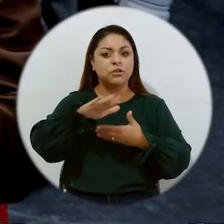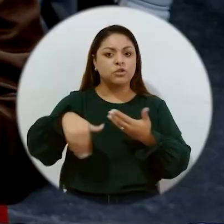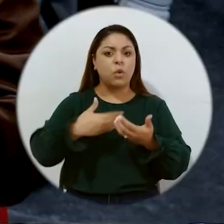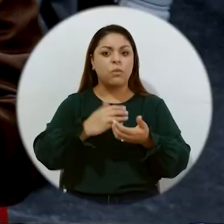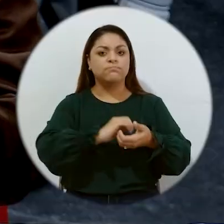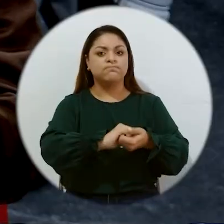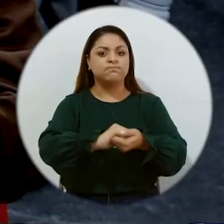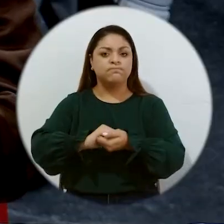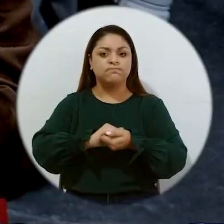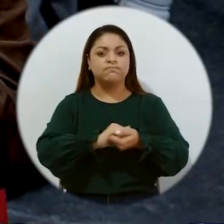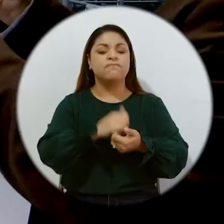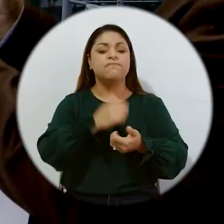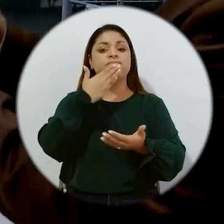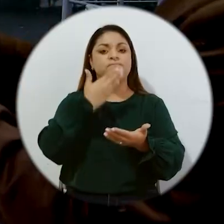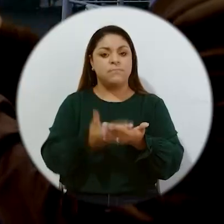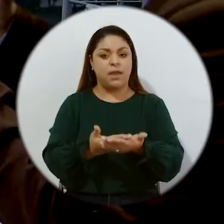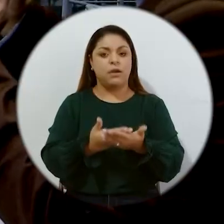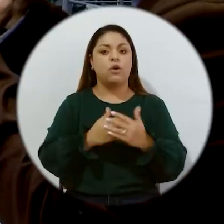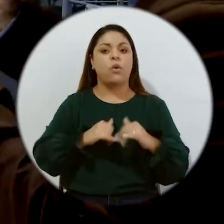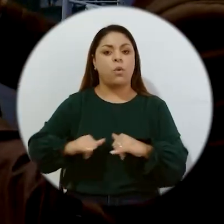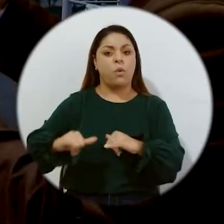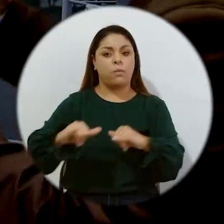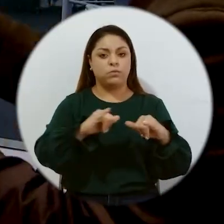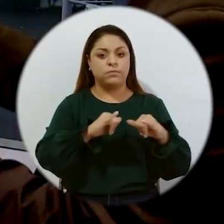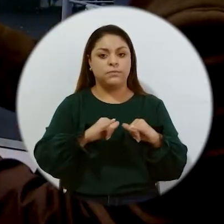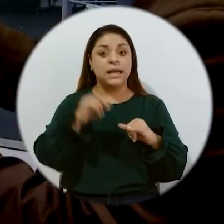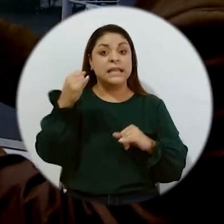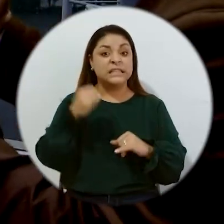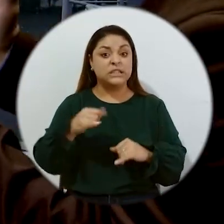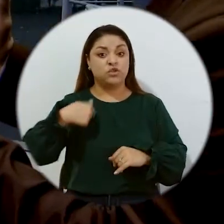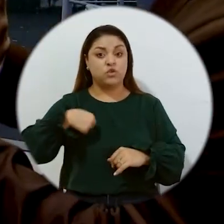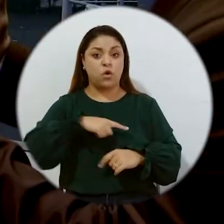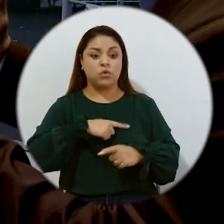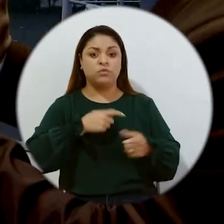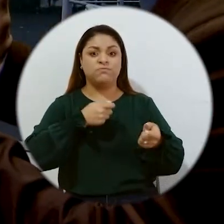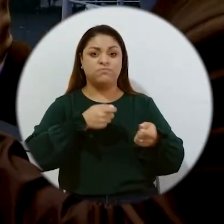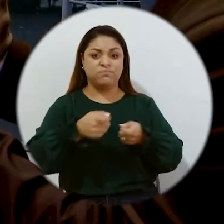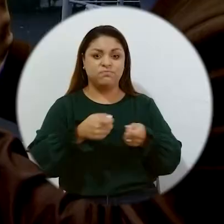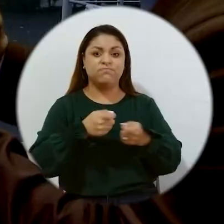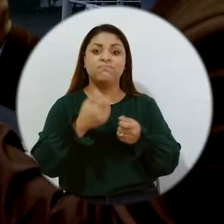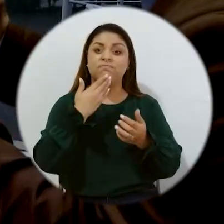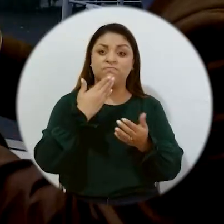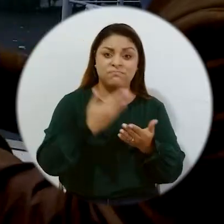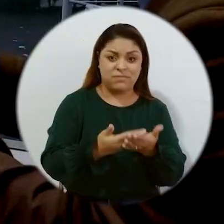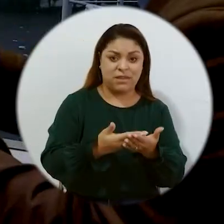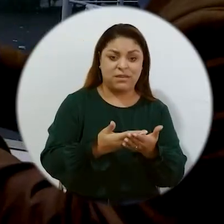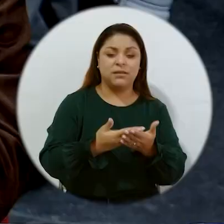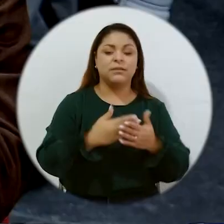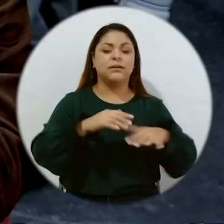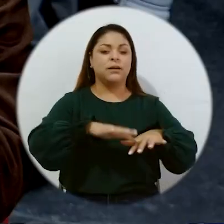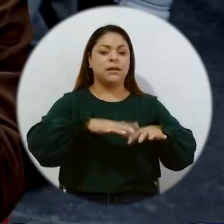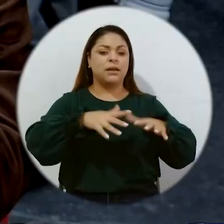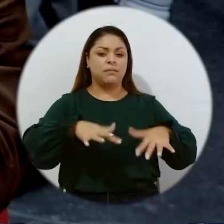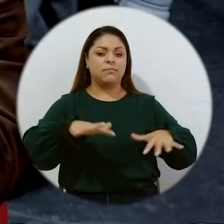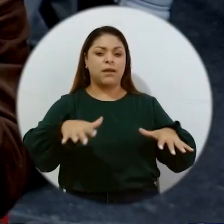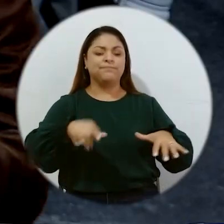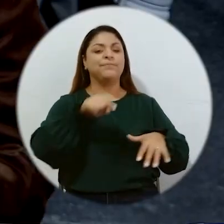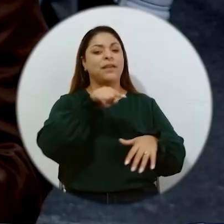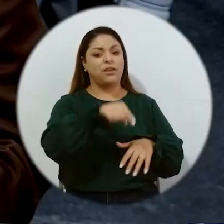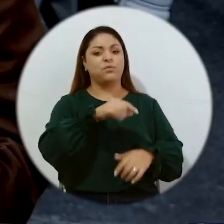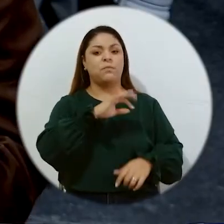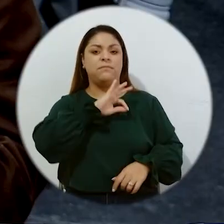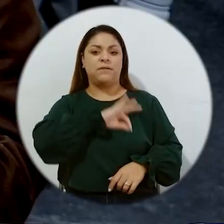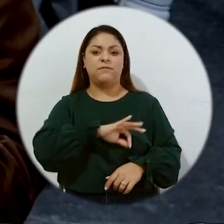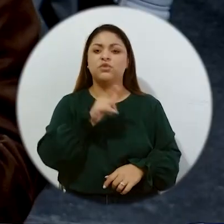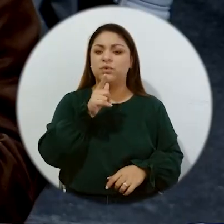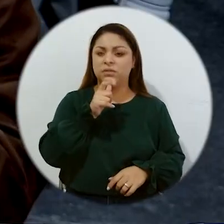común. En la medida que gobernemos bien nuestros mares, en esa medida nos